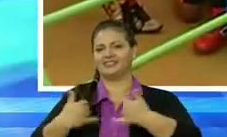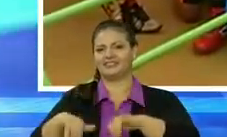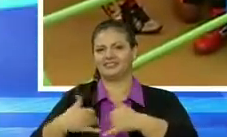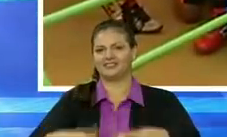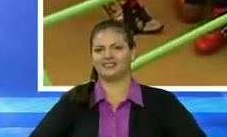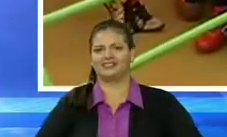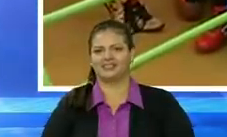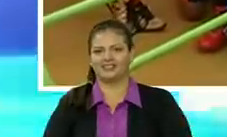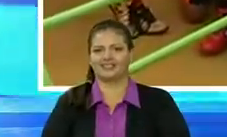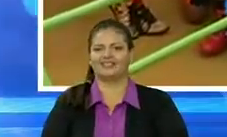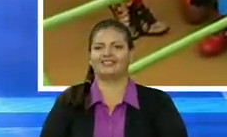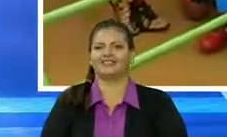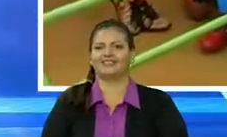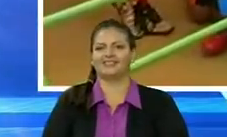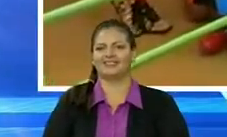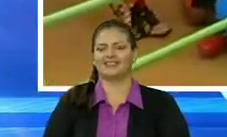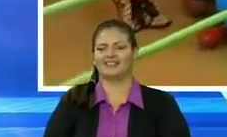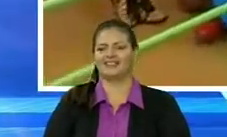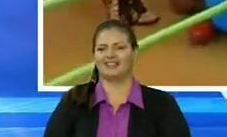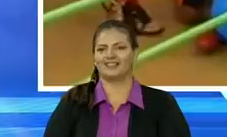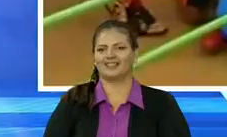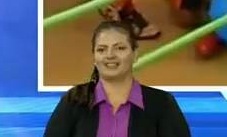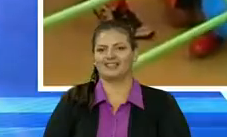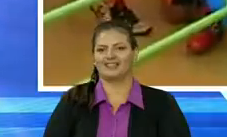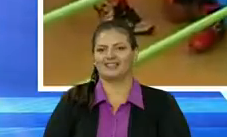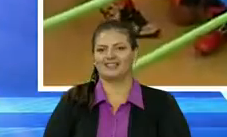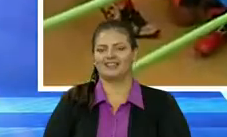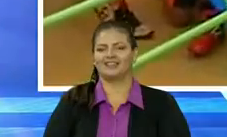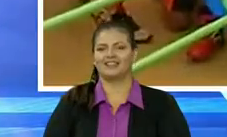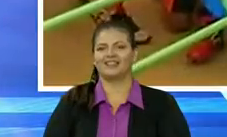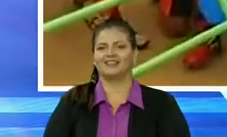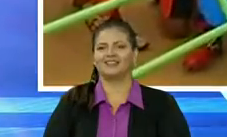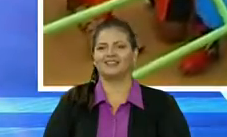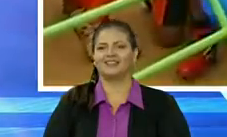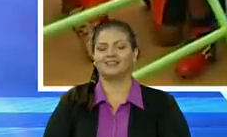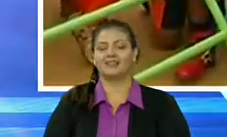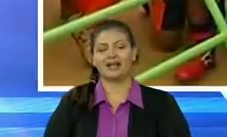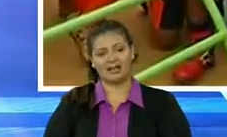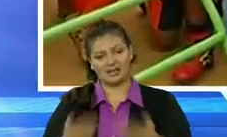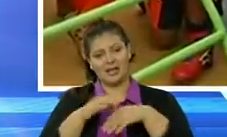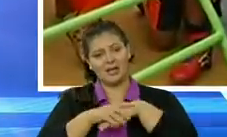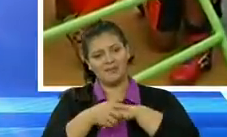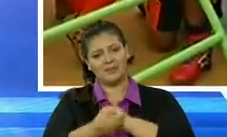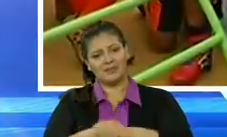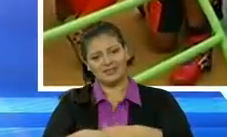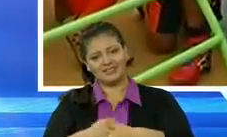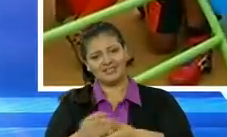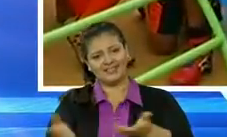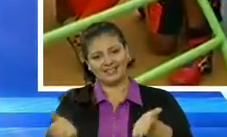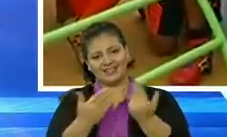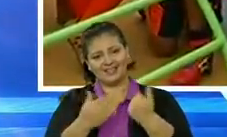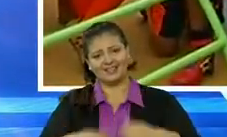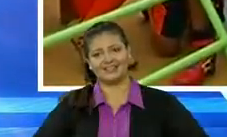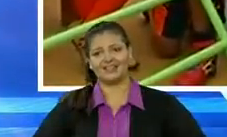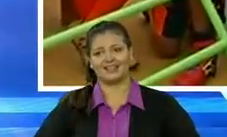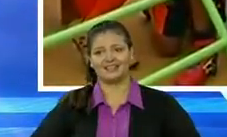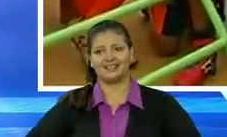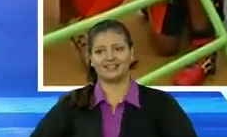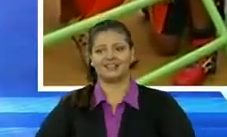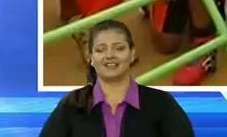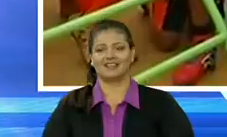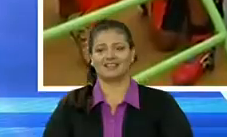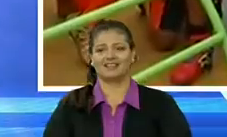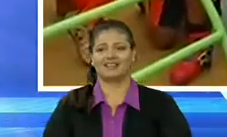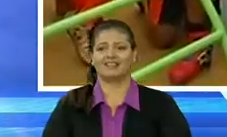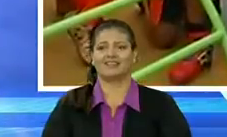ya perfecto. La Pili está en su mundo ahorita. Aproveche. Ah, sí, el director de cámara también puede la ir. Va a acompañar. Claro, sí.